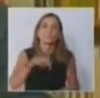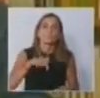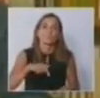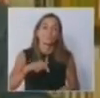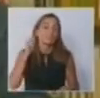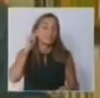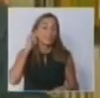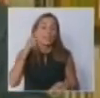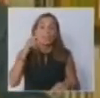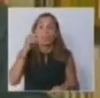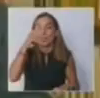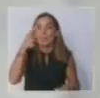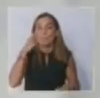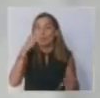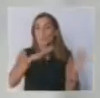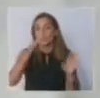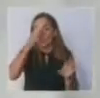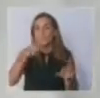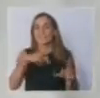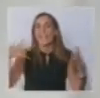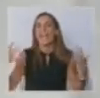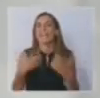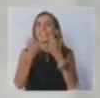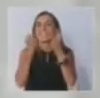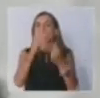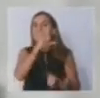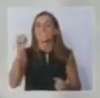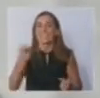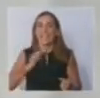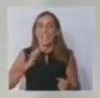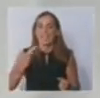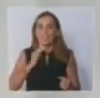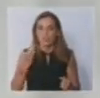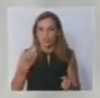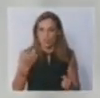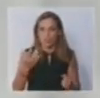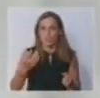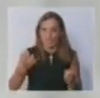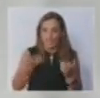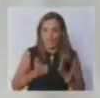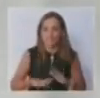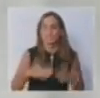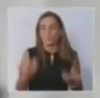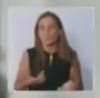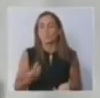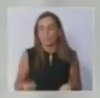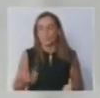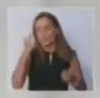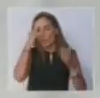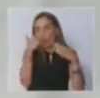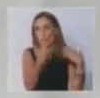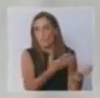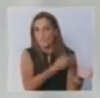año y en el periodo del centenario del nacimiento y hay muchos homenajes y movidas al respecto, y por eso también la reedición de Rayuela que